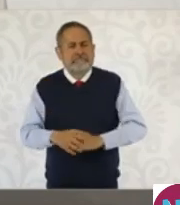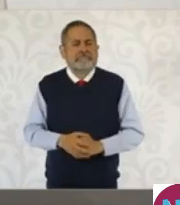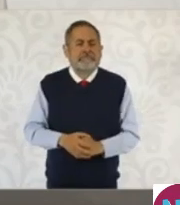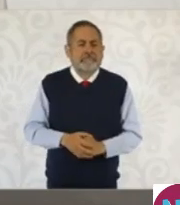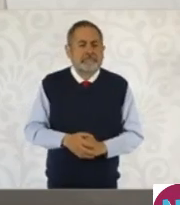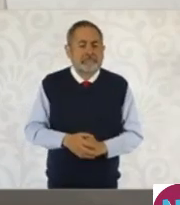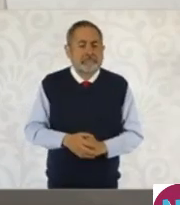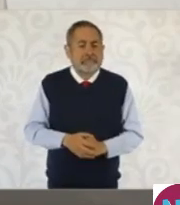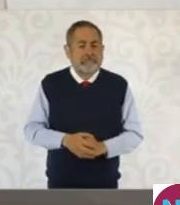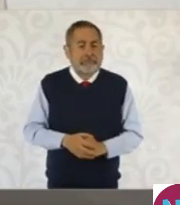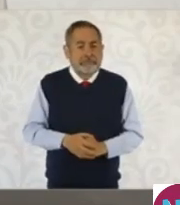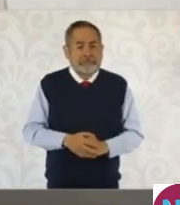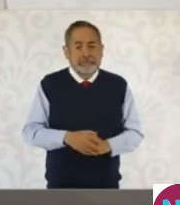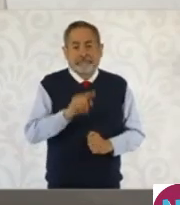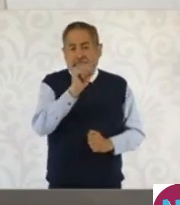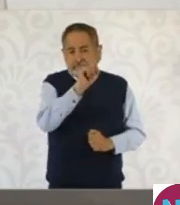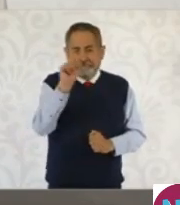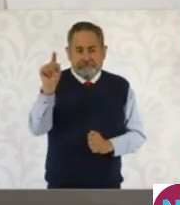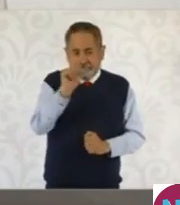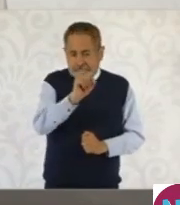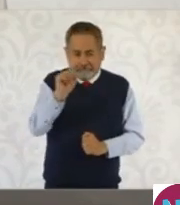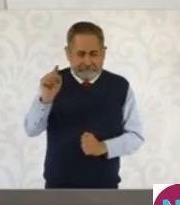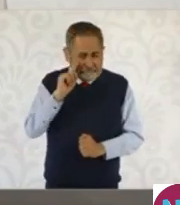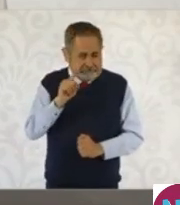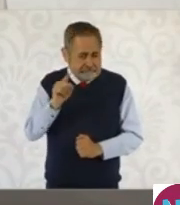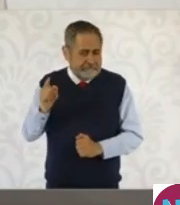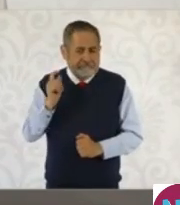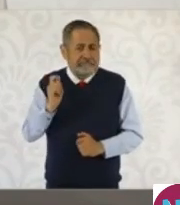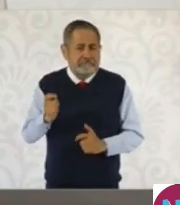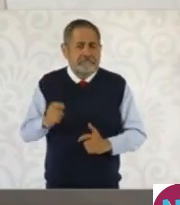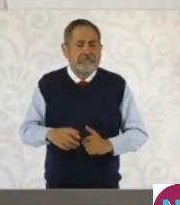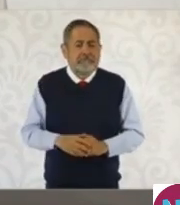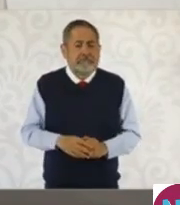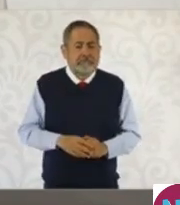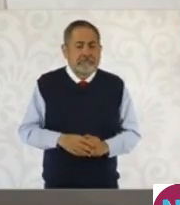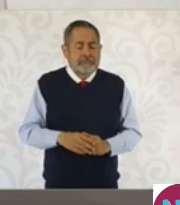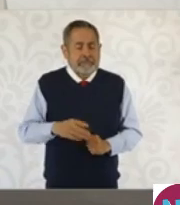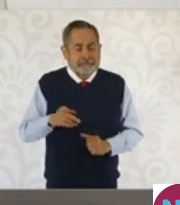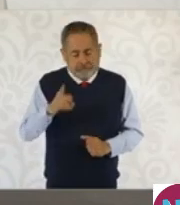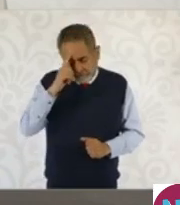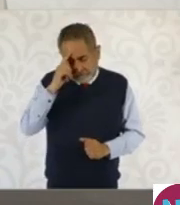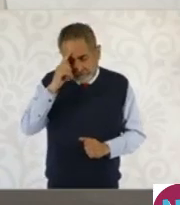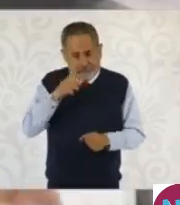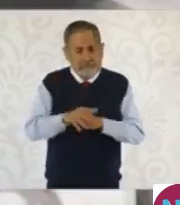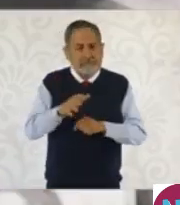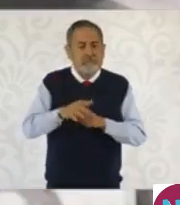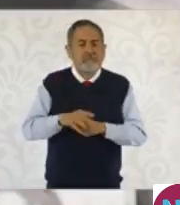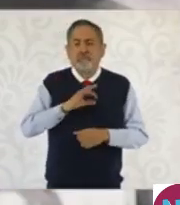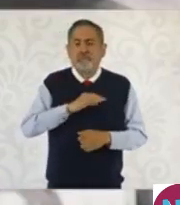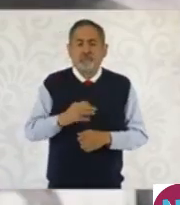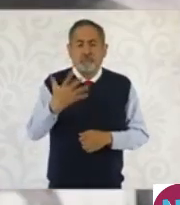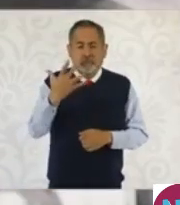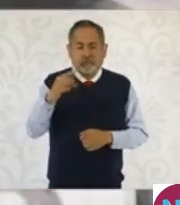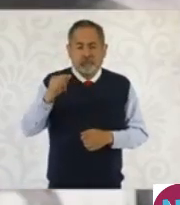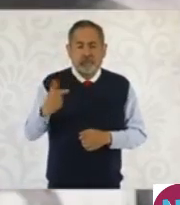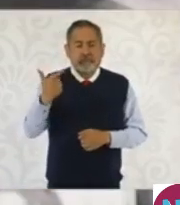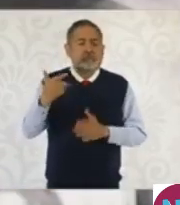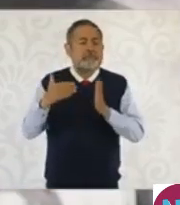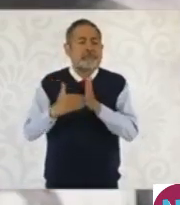es que todas estas acciones, la que sigue, por favor, nos van a permitir tener 5.7